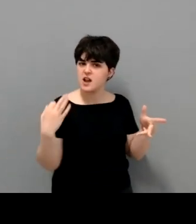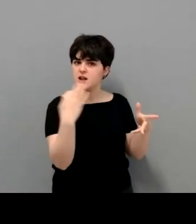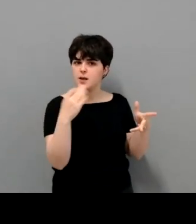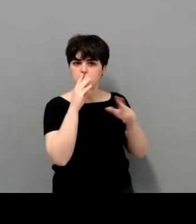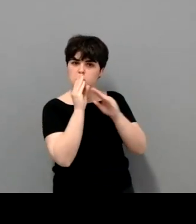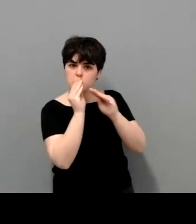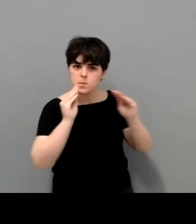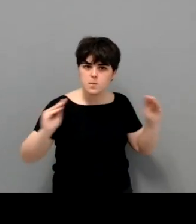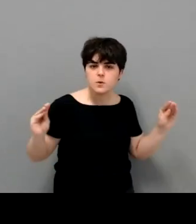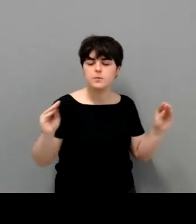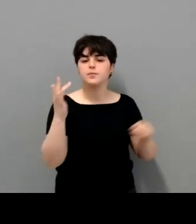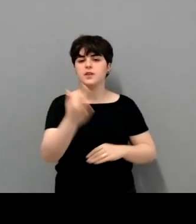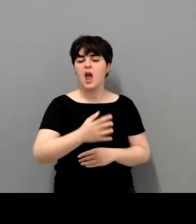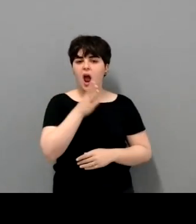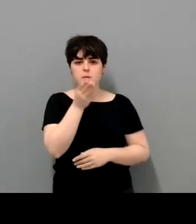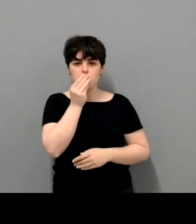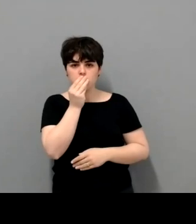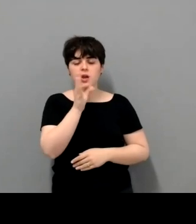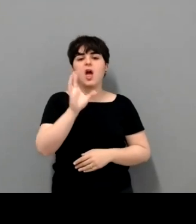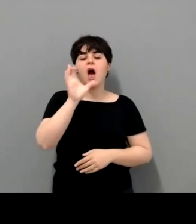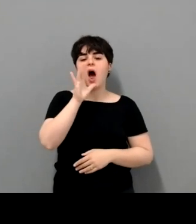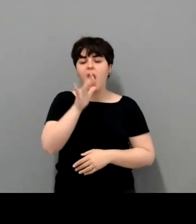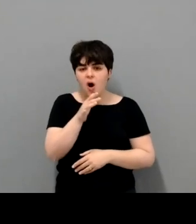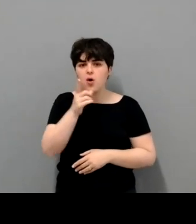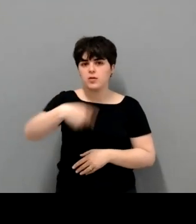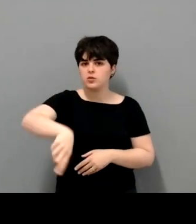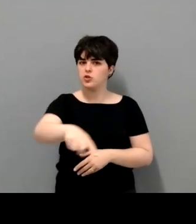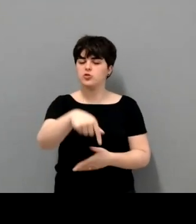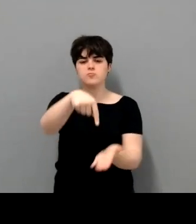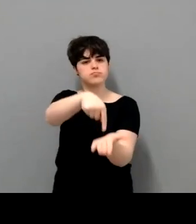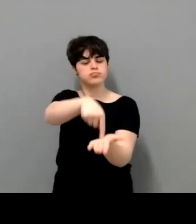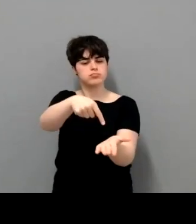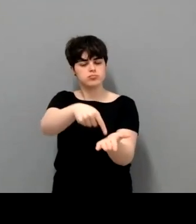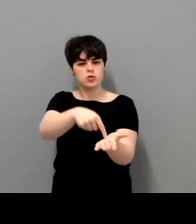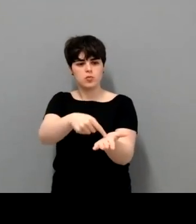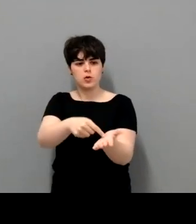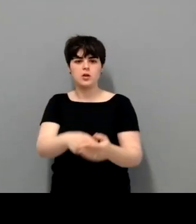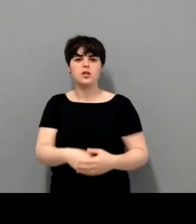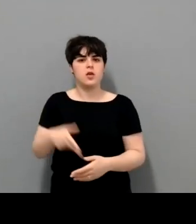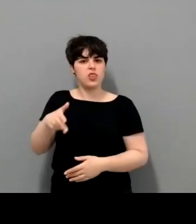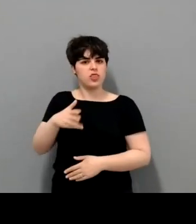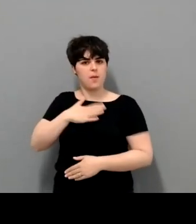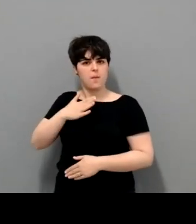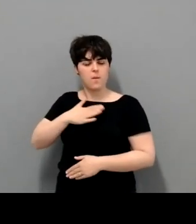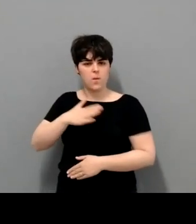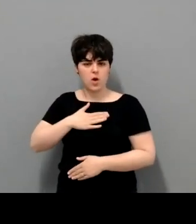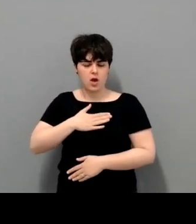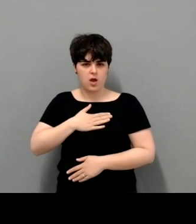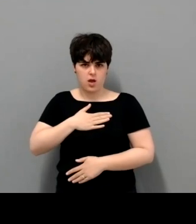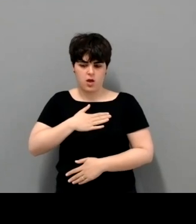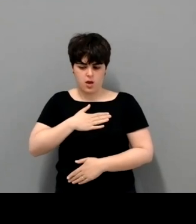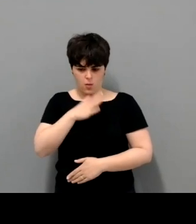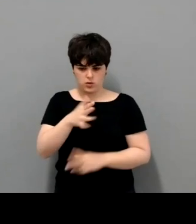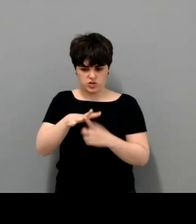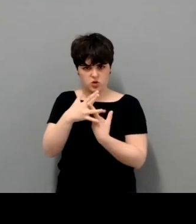silenciar y que ahora en voz propia reivindicáis desde la legitimidad de vuestra